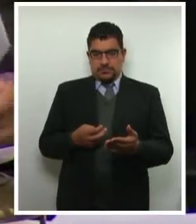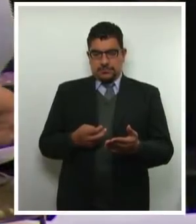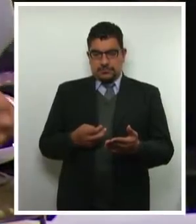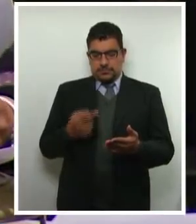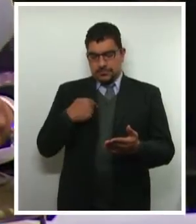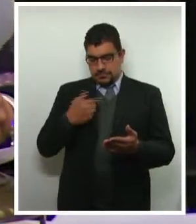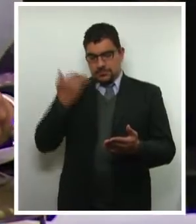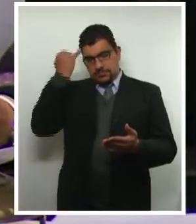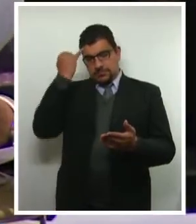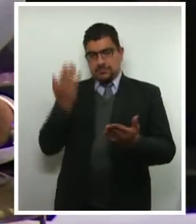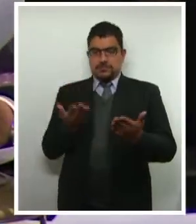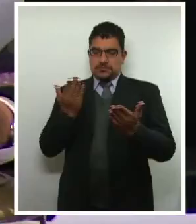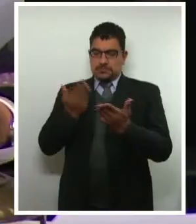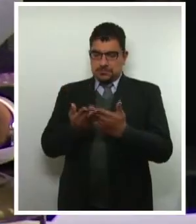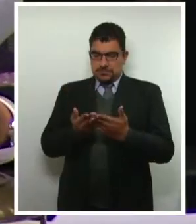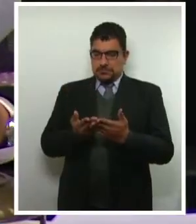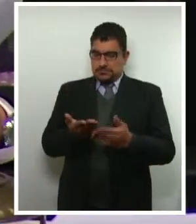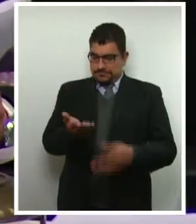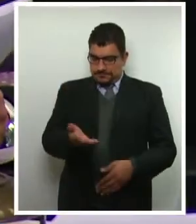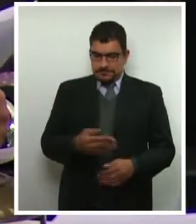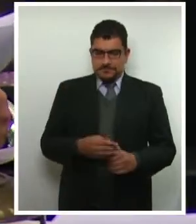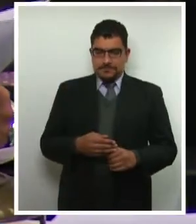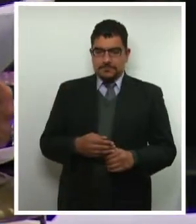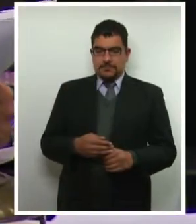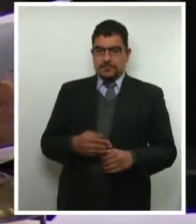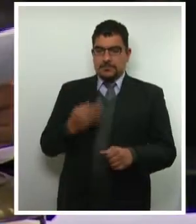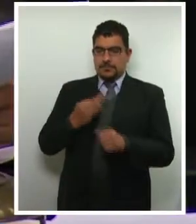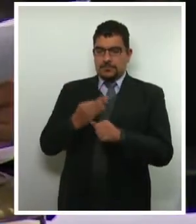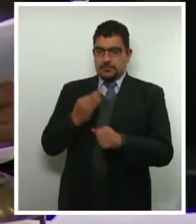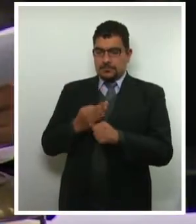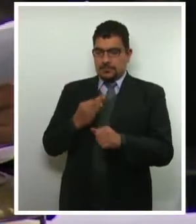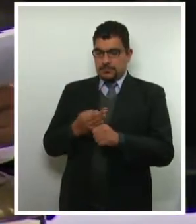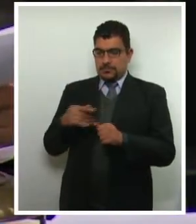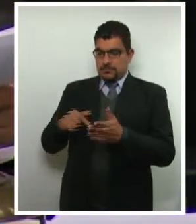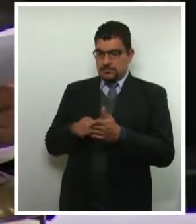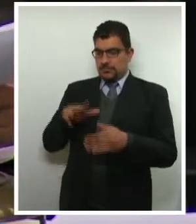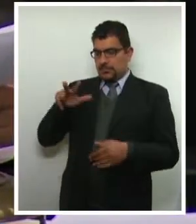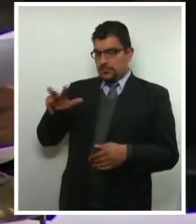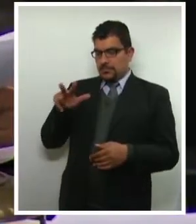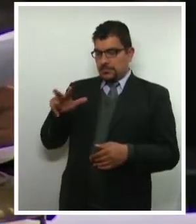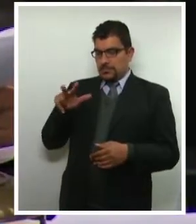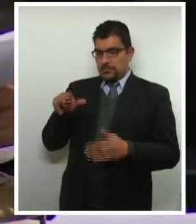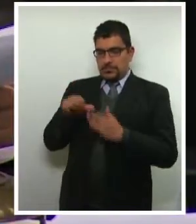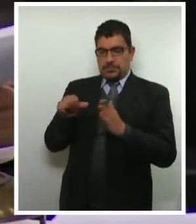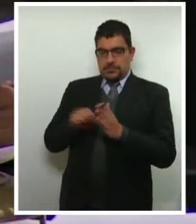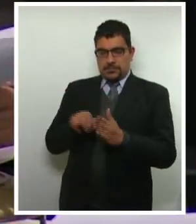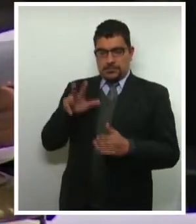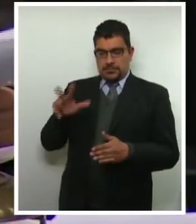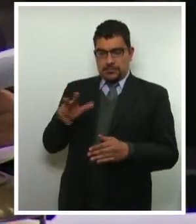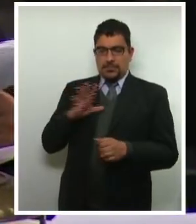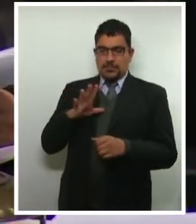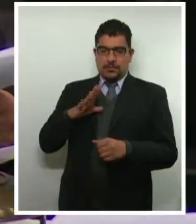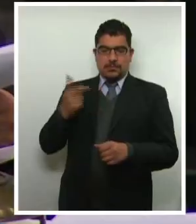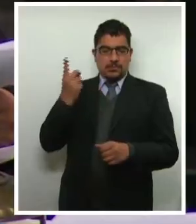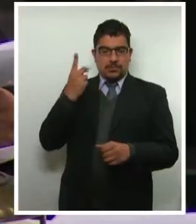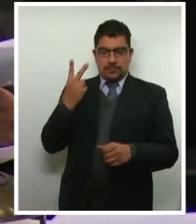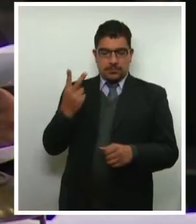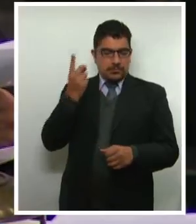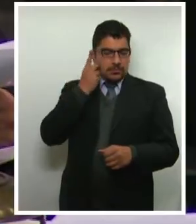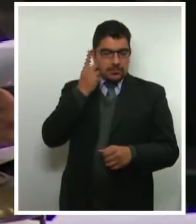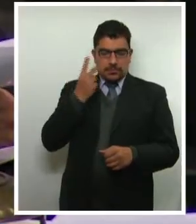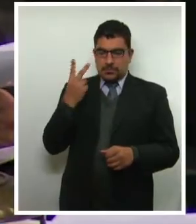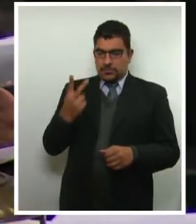yo les propongo lo siguiente. En el 18º son 2 diputados que